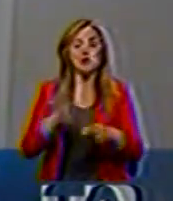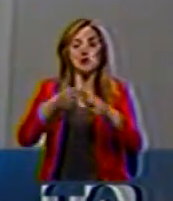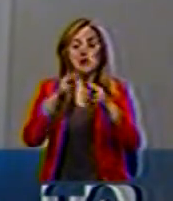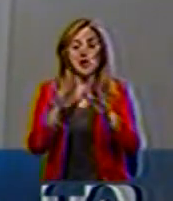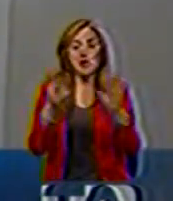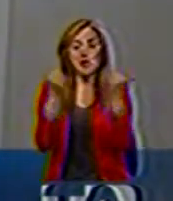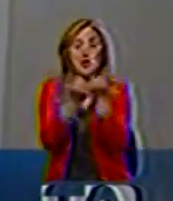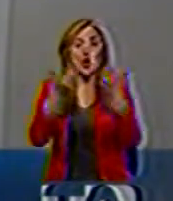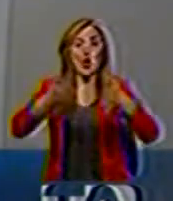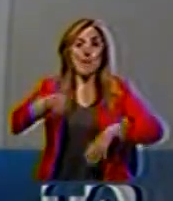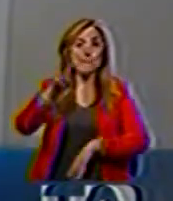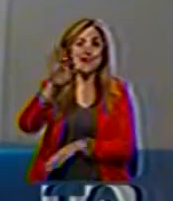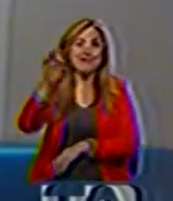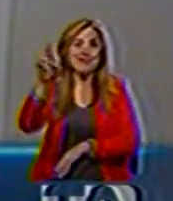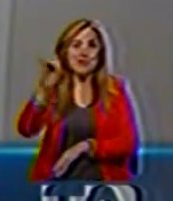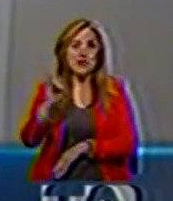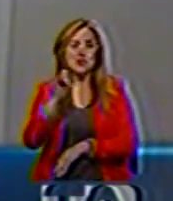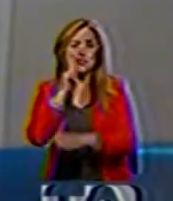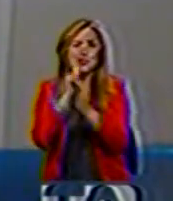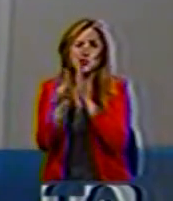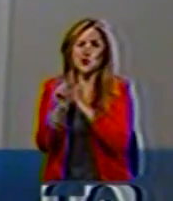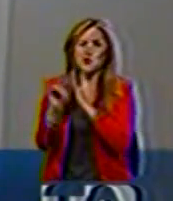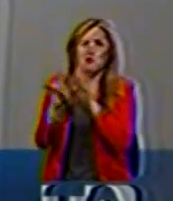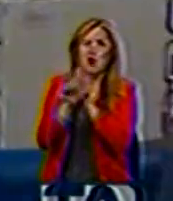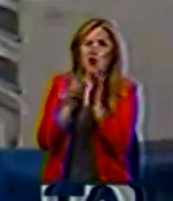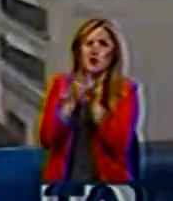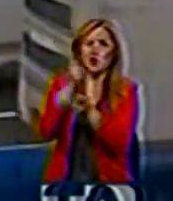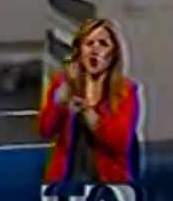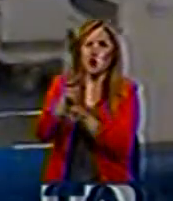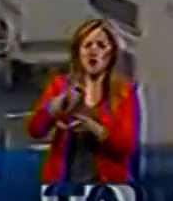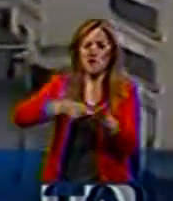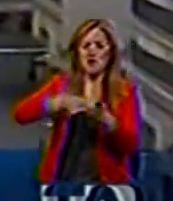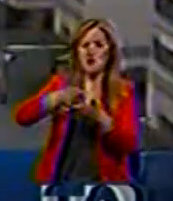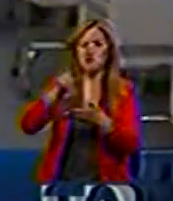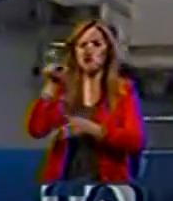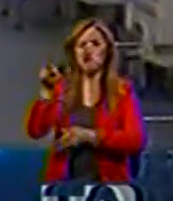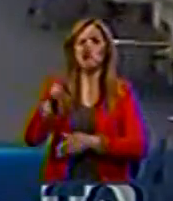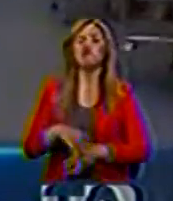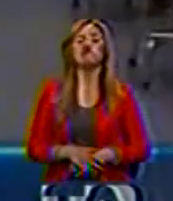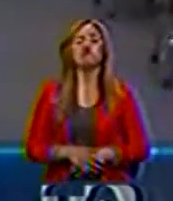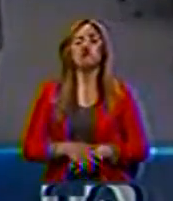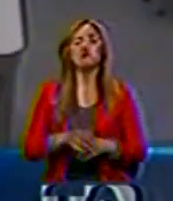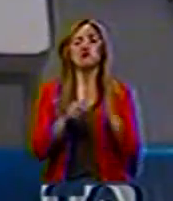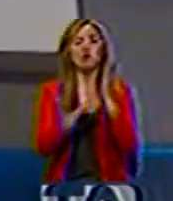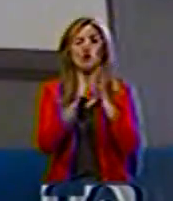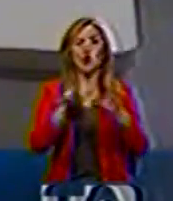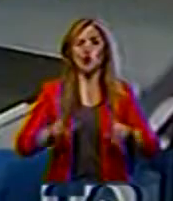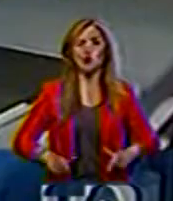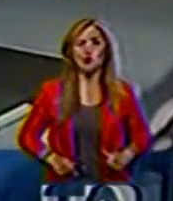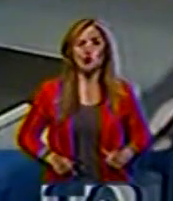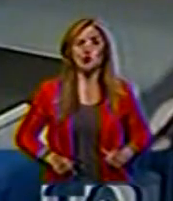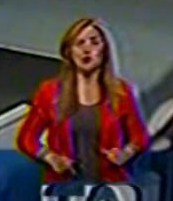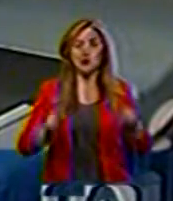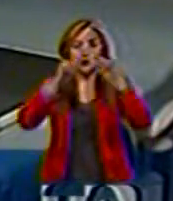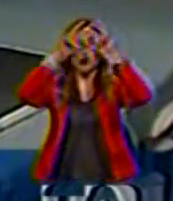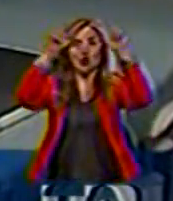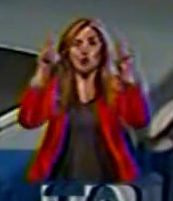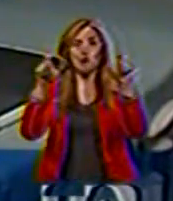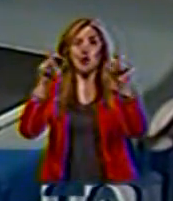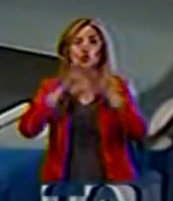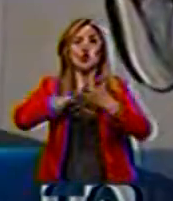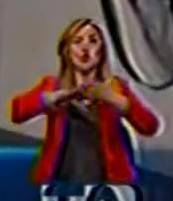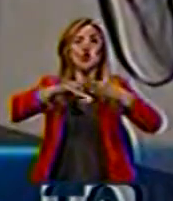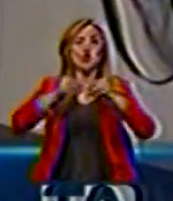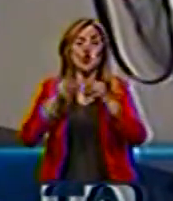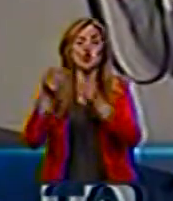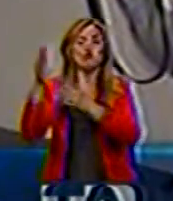exasambleísta Leonardo Viteri denunció irregularidades en la adquisición y la firma del contrato entre el Ministerio de Salud y la empresa Soluciones